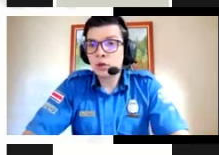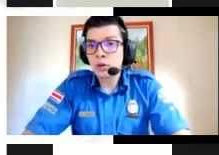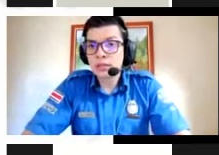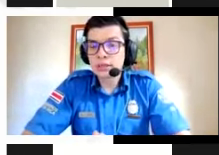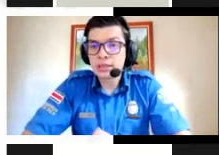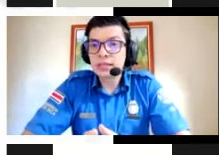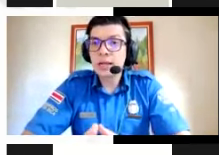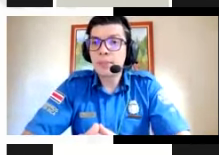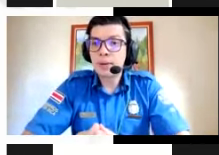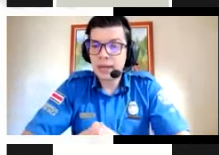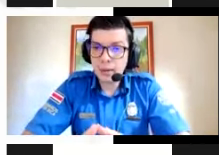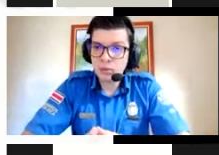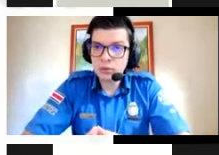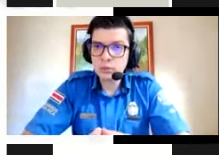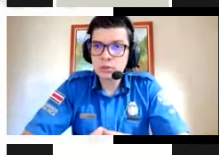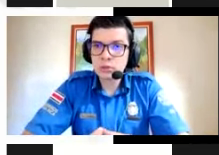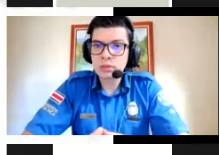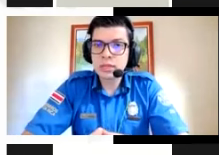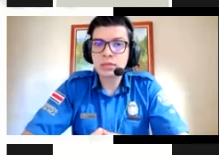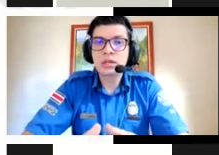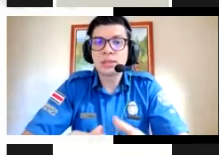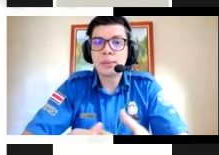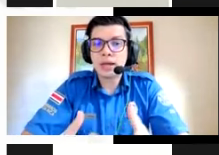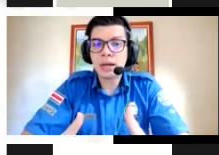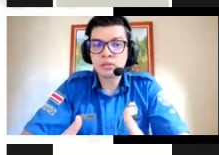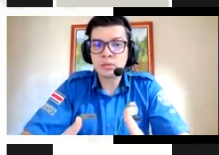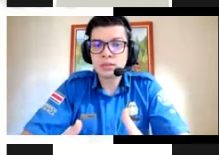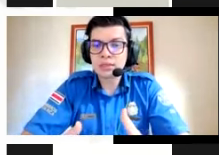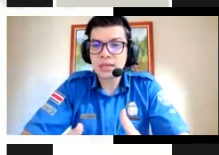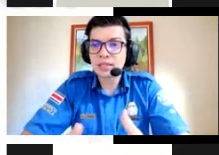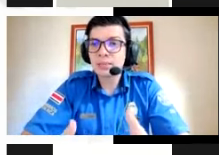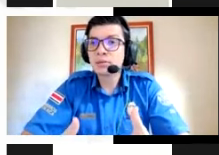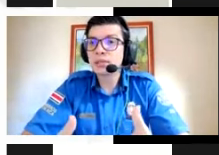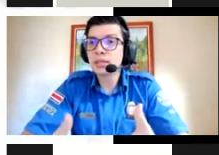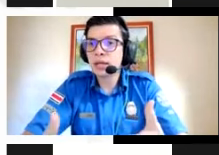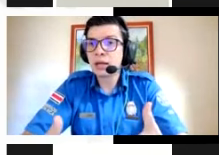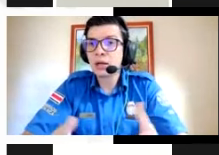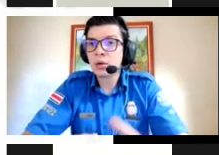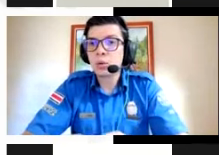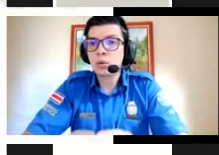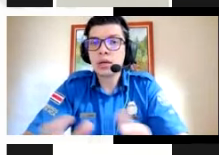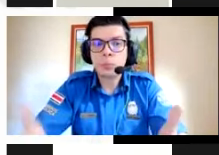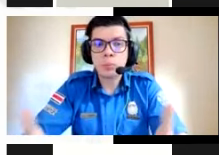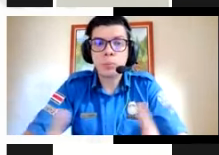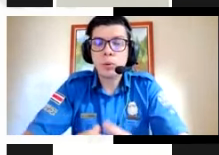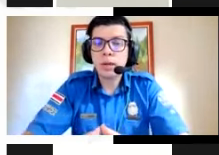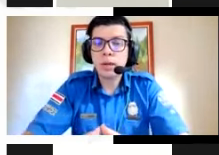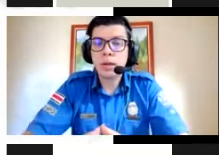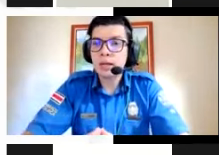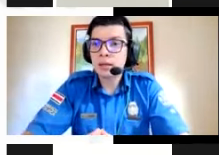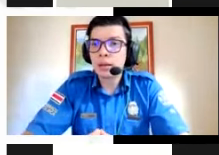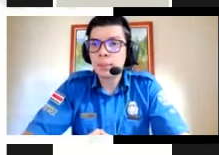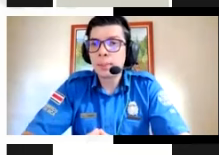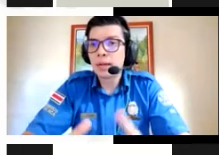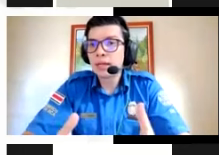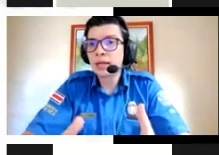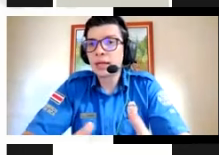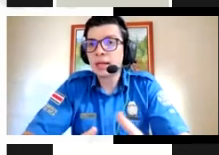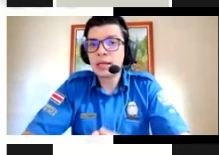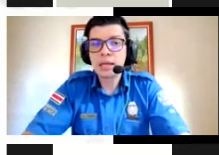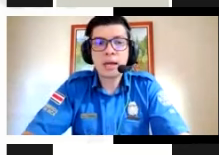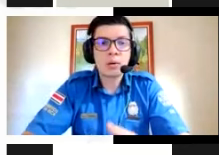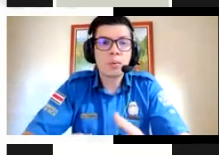Estas normas, si las aplicamos en nuestros diseños, si las aplicamos en nuestras casas, vamos a tener una buena